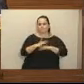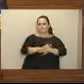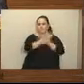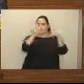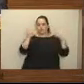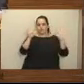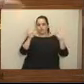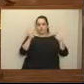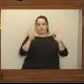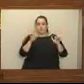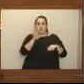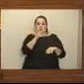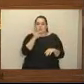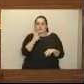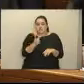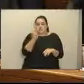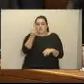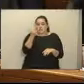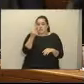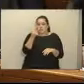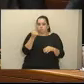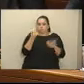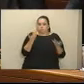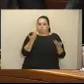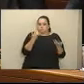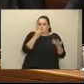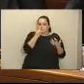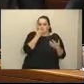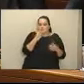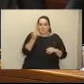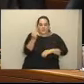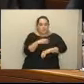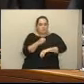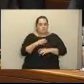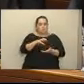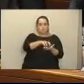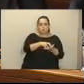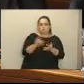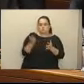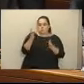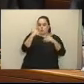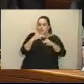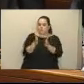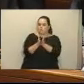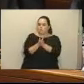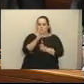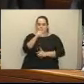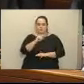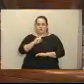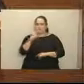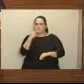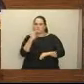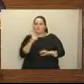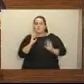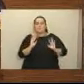ilícito, que ustedes dan por seguro, por cierto, no le conceden ni el beneficio de la duda al excompañero, por una persona que ha